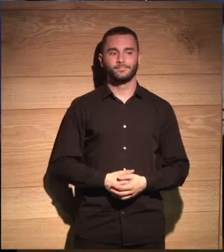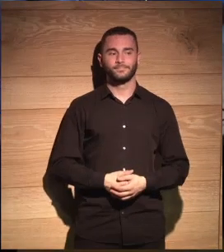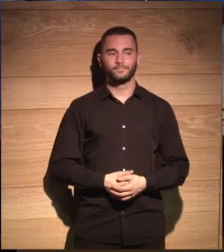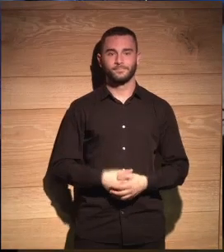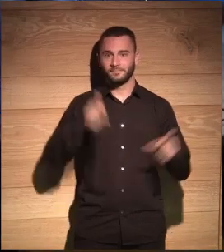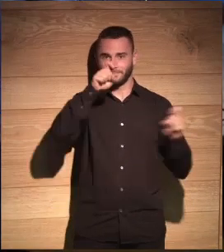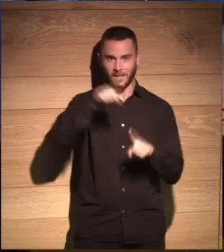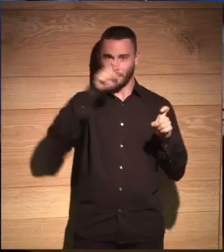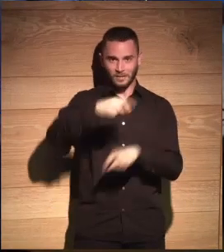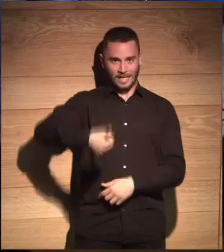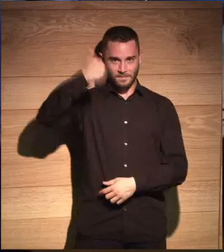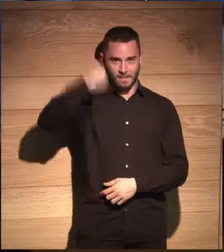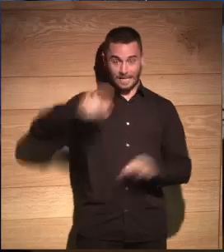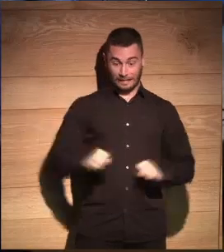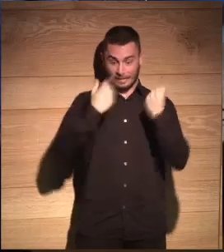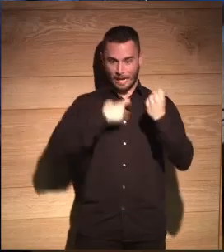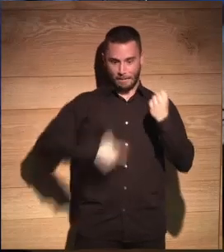Había más preguntas, por favor, sálvame.